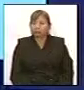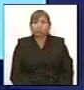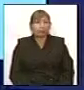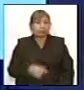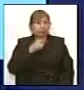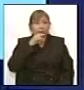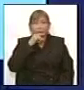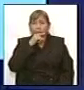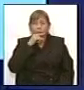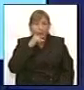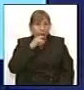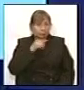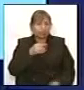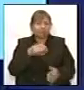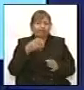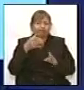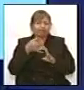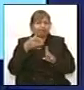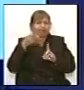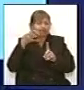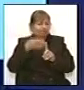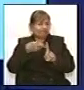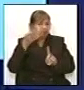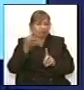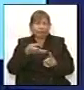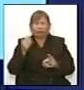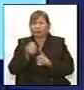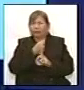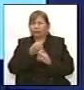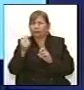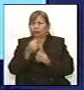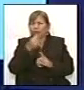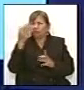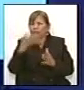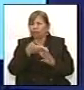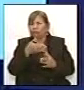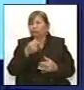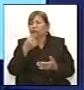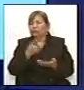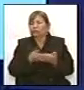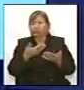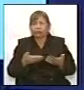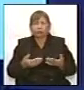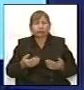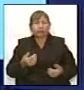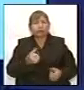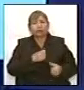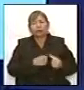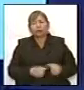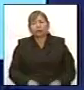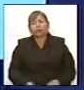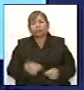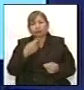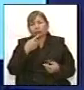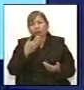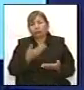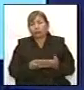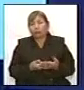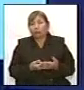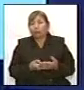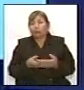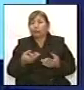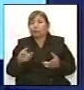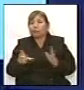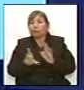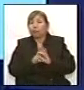Las mujeres víctimas de violencia tendrán una razón más para denunciar este tipo de casos que les afecta. Esto gracias a la promulgación